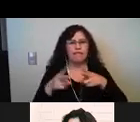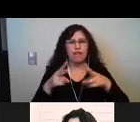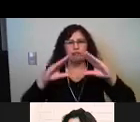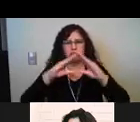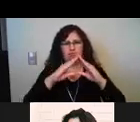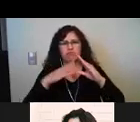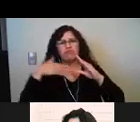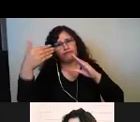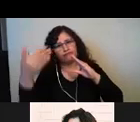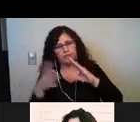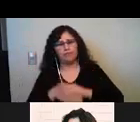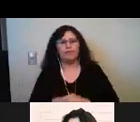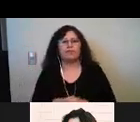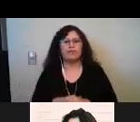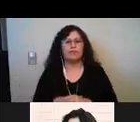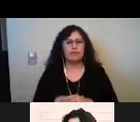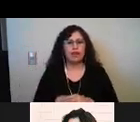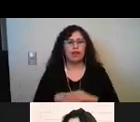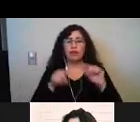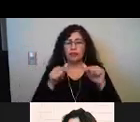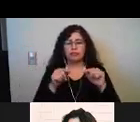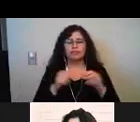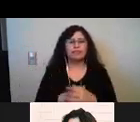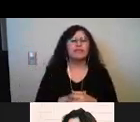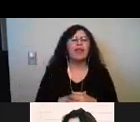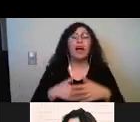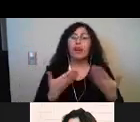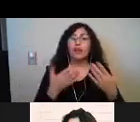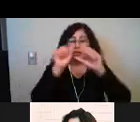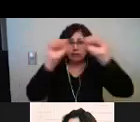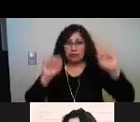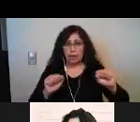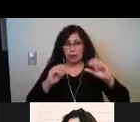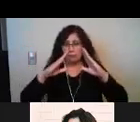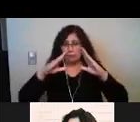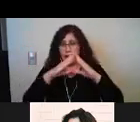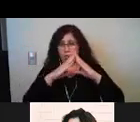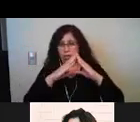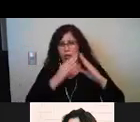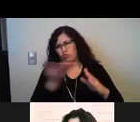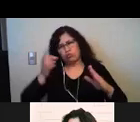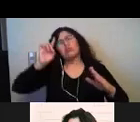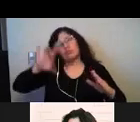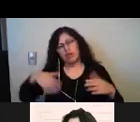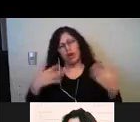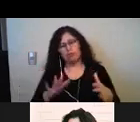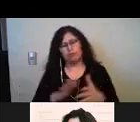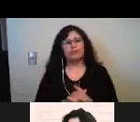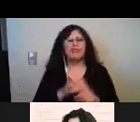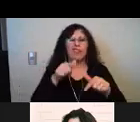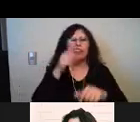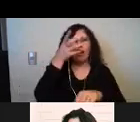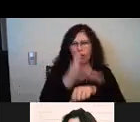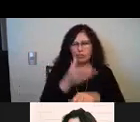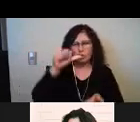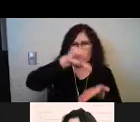extrapiramidal, ¿ya? Eso no. El sistema piramidal, ¿cierto? Como usted sabe, está conformado por unos núcleos que se